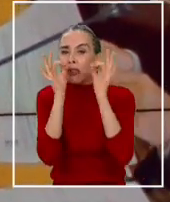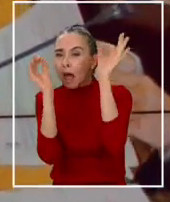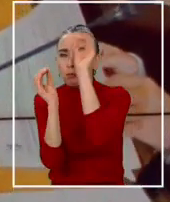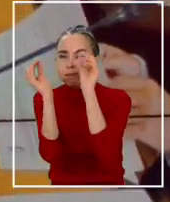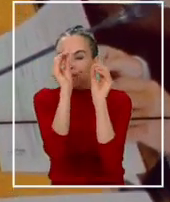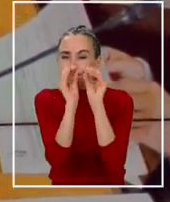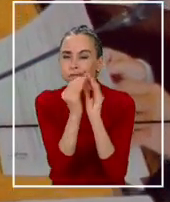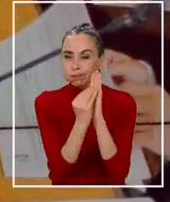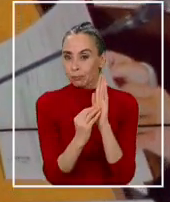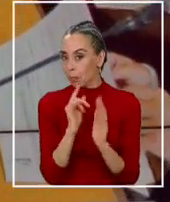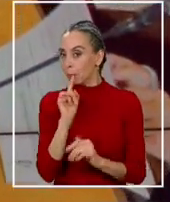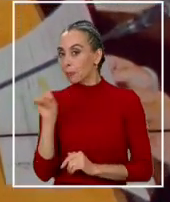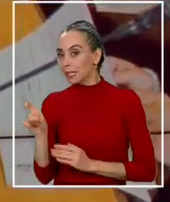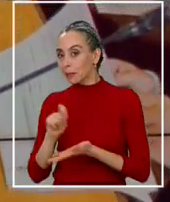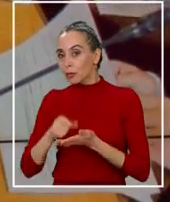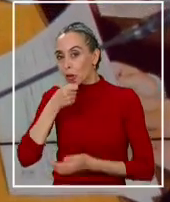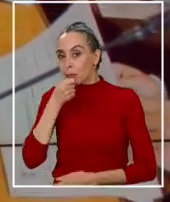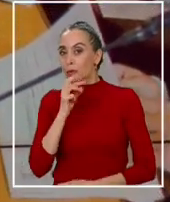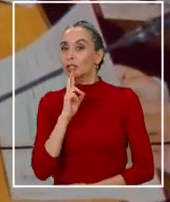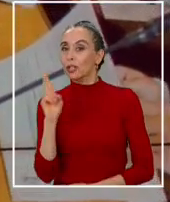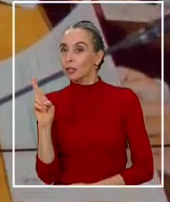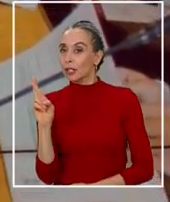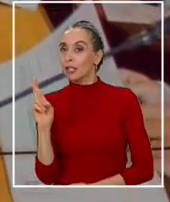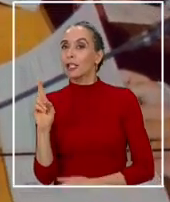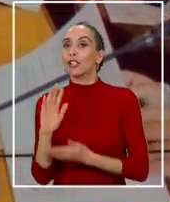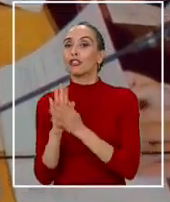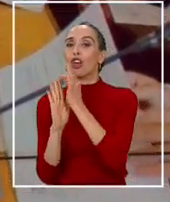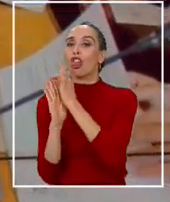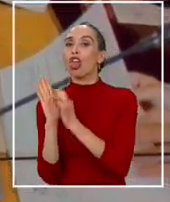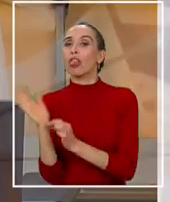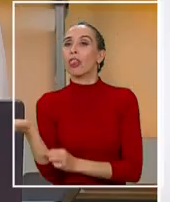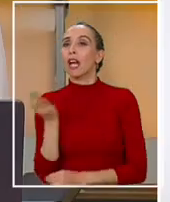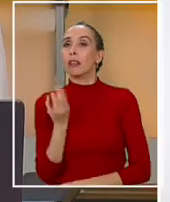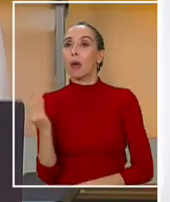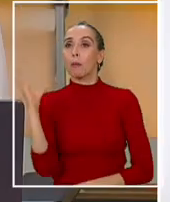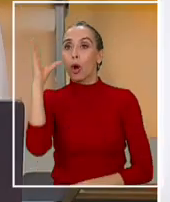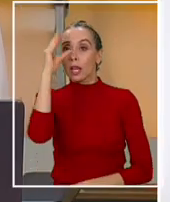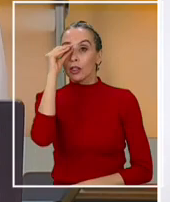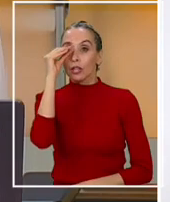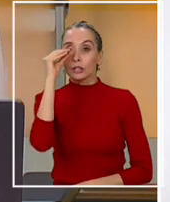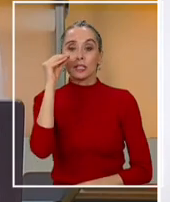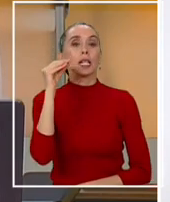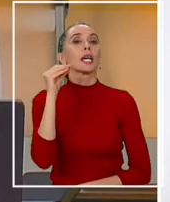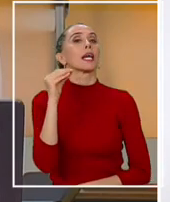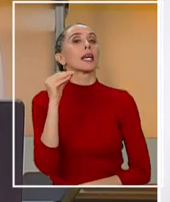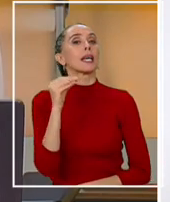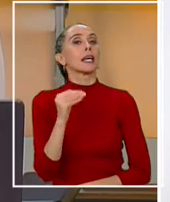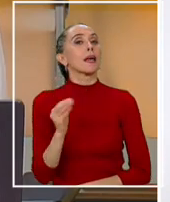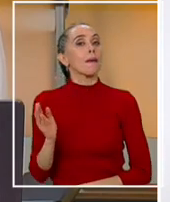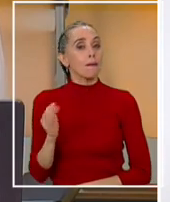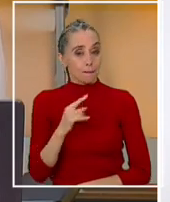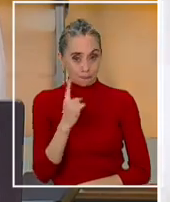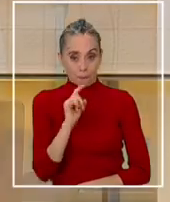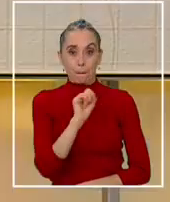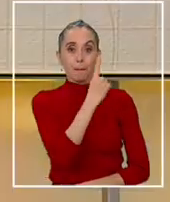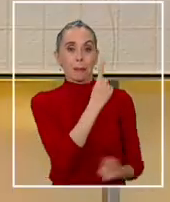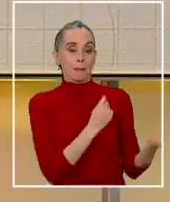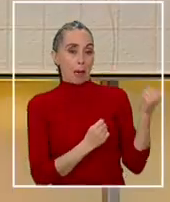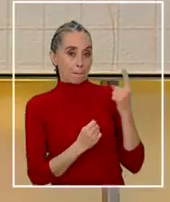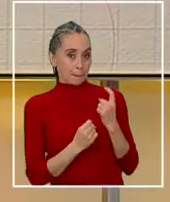se lo preguntamos a José fabutnik Josefa tiene todos los detalles buenas noches vamos con la primera pregunta